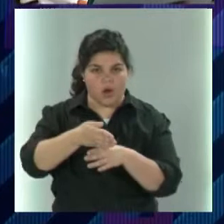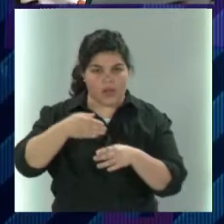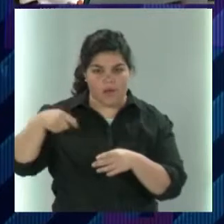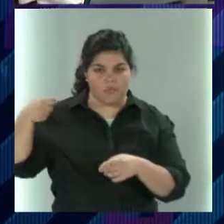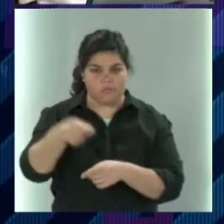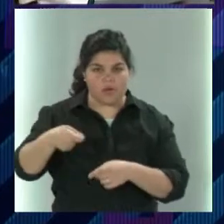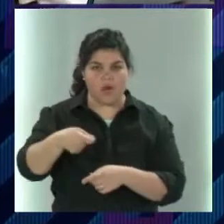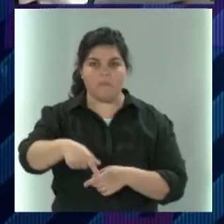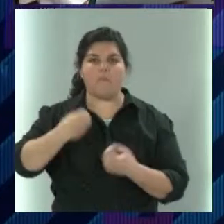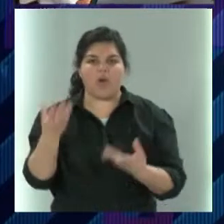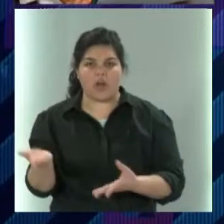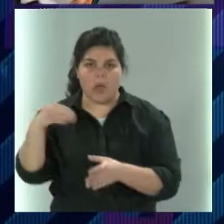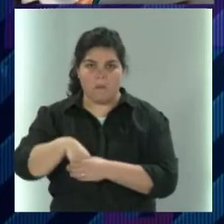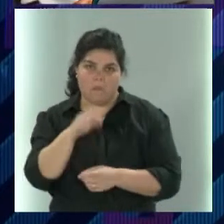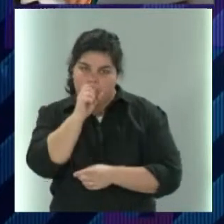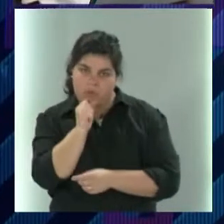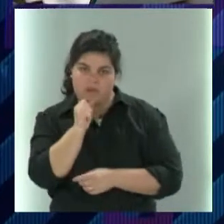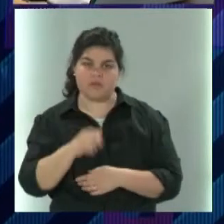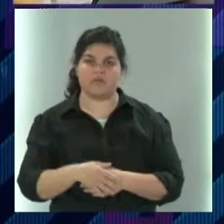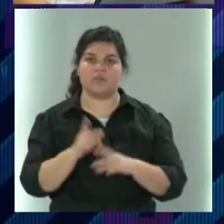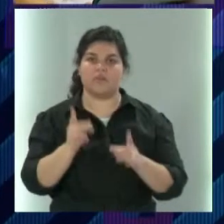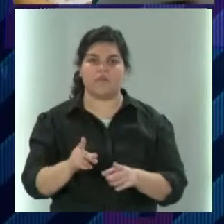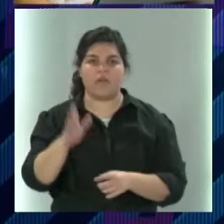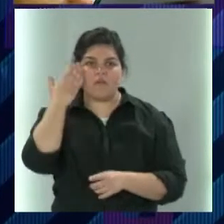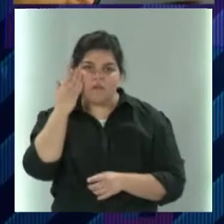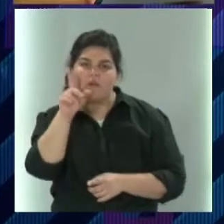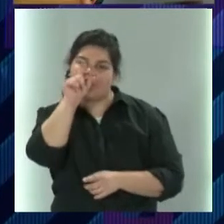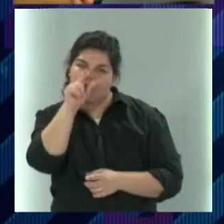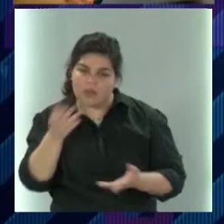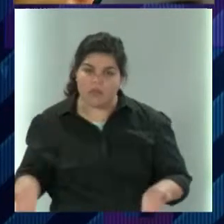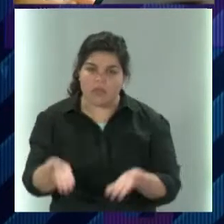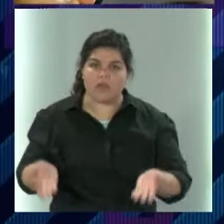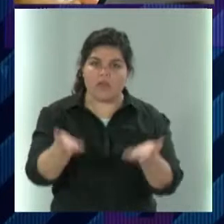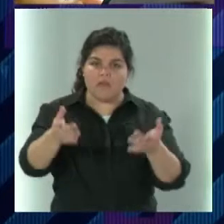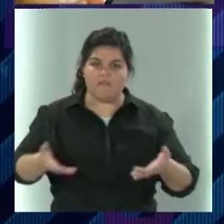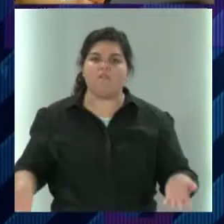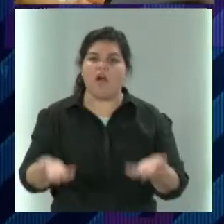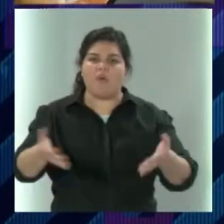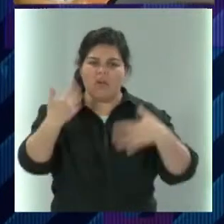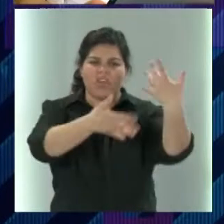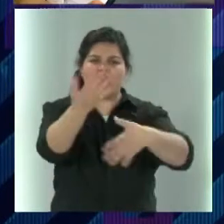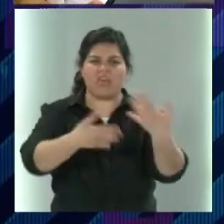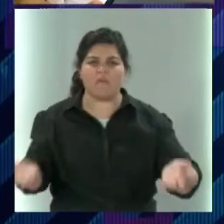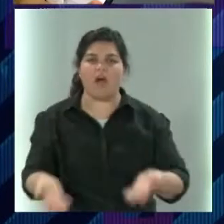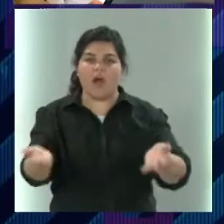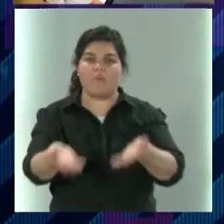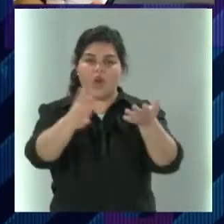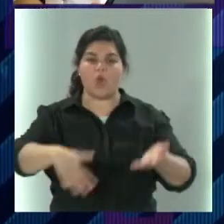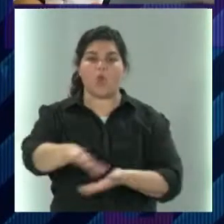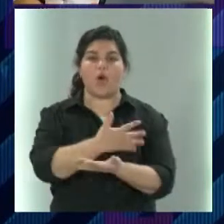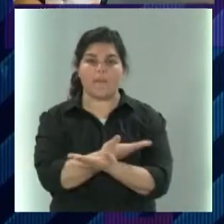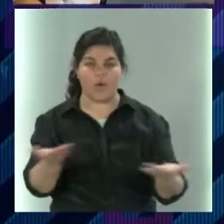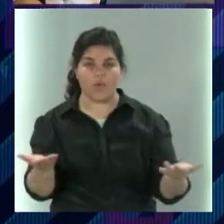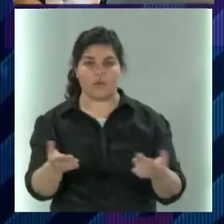sin justificar motivo, utilizar redes sociales para incitar a otras personas a provocar escándalos o tumultos en lugares públicos